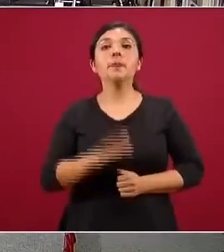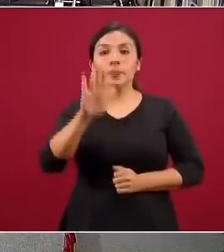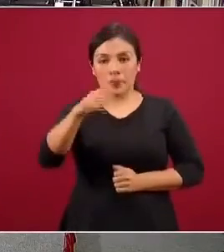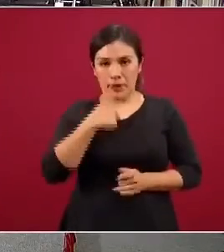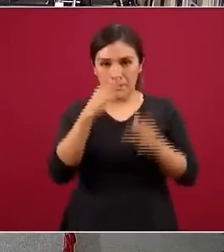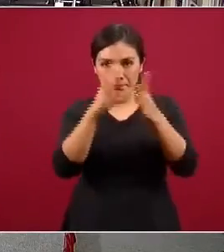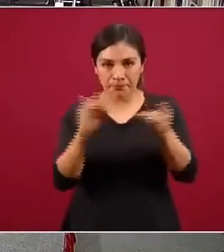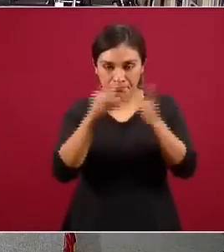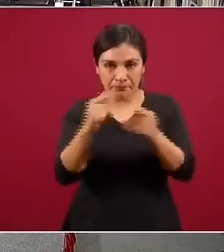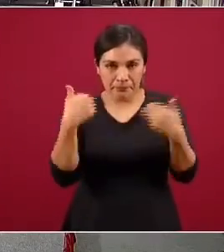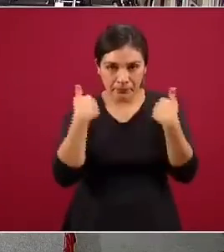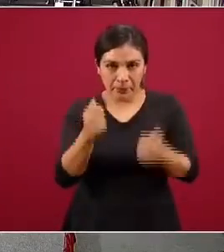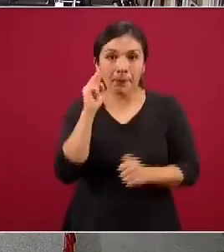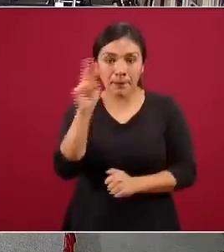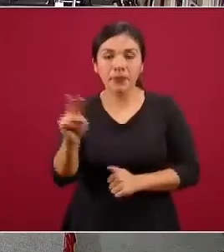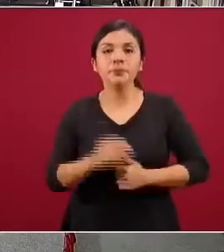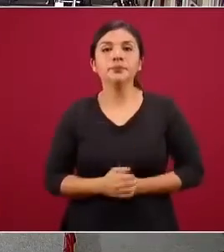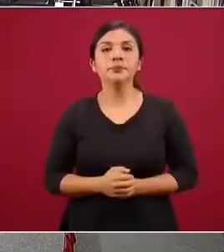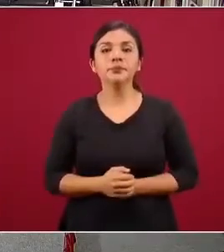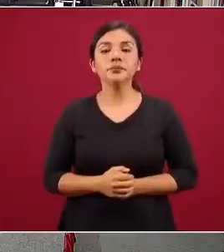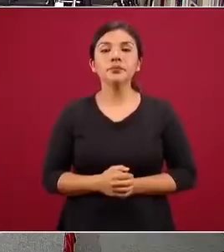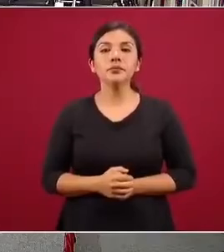Déjeme se lo explico para que ahorita lo va a ver.